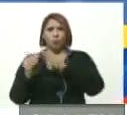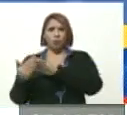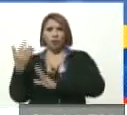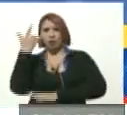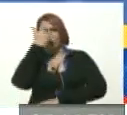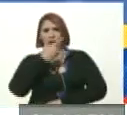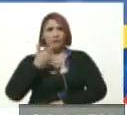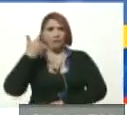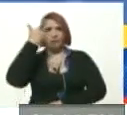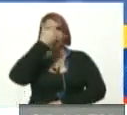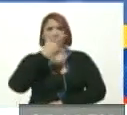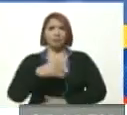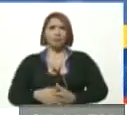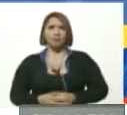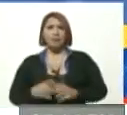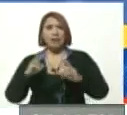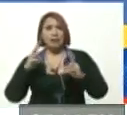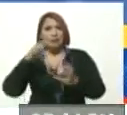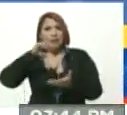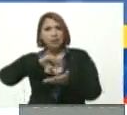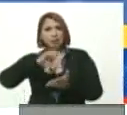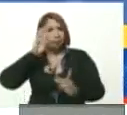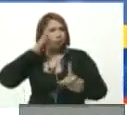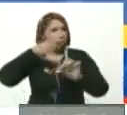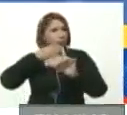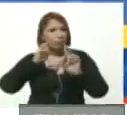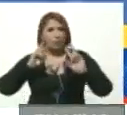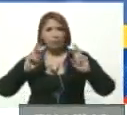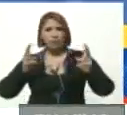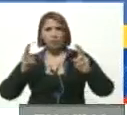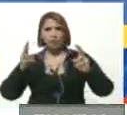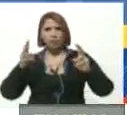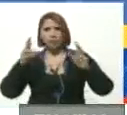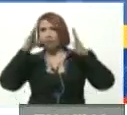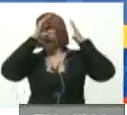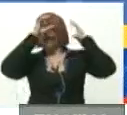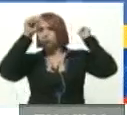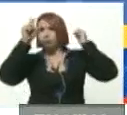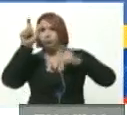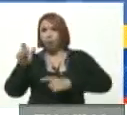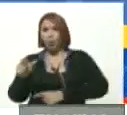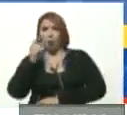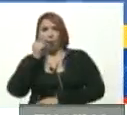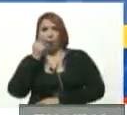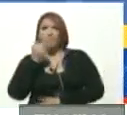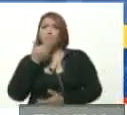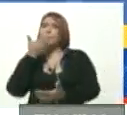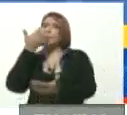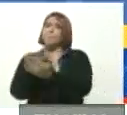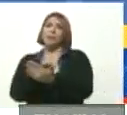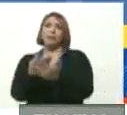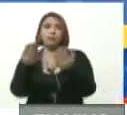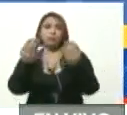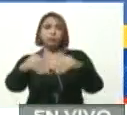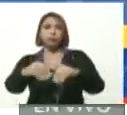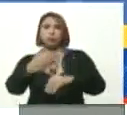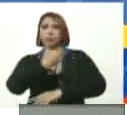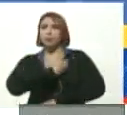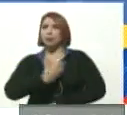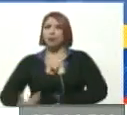Occidental, el tema central fue el tema de Al-Assad y la exigencia unánime de los